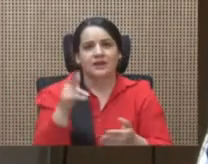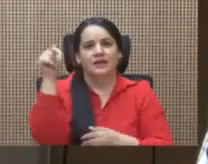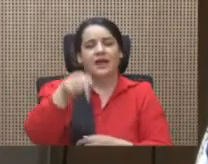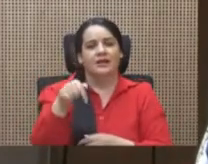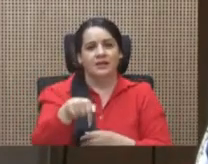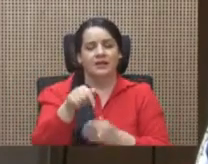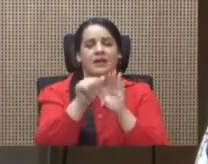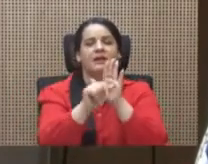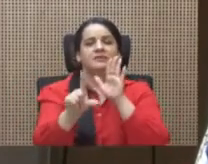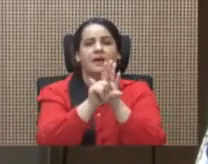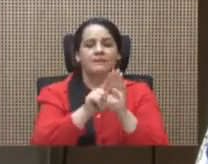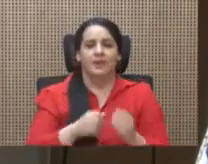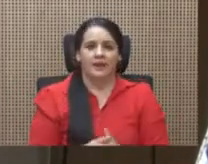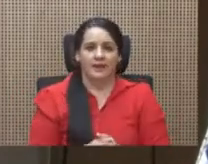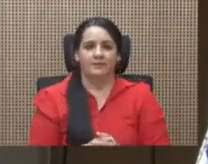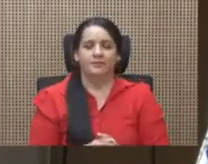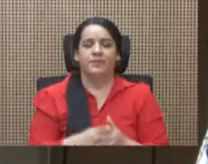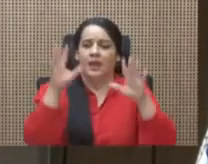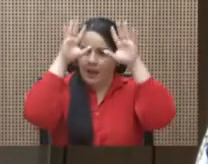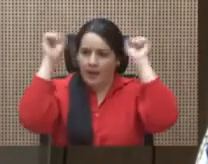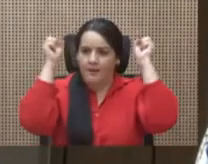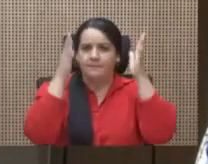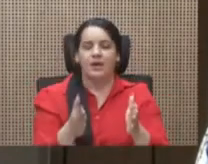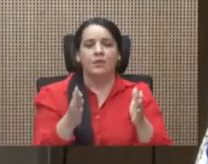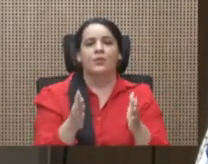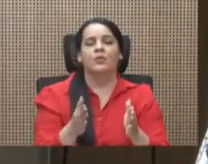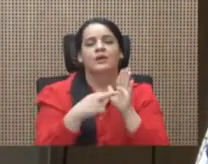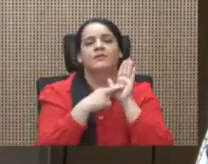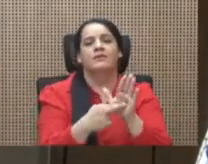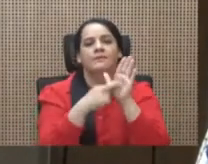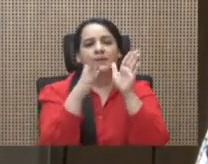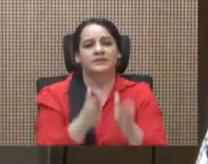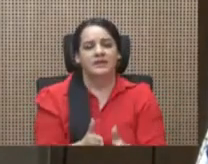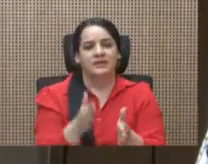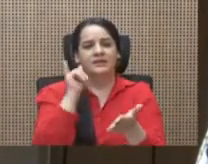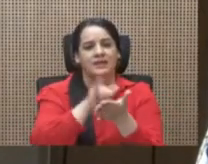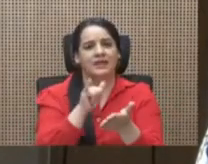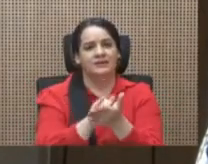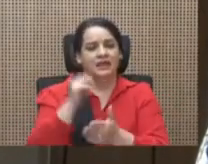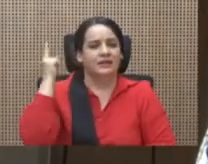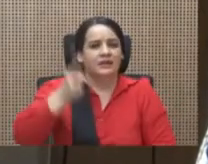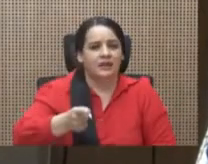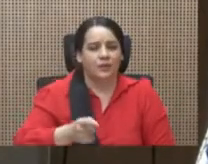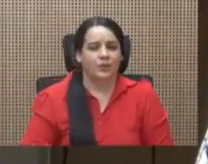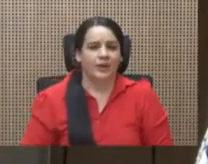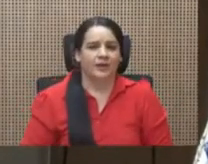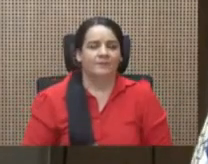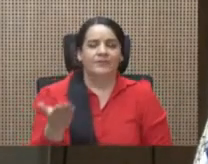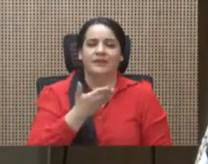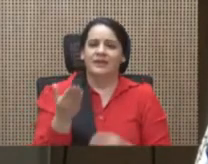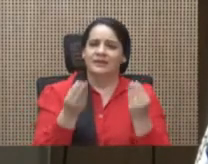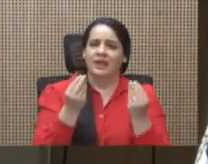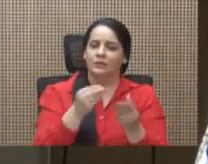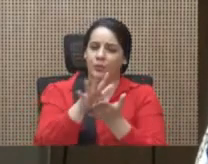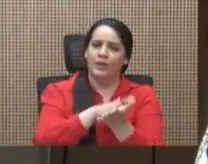esta Asamblea Legislativa al embajador representante de esta dictadura que tanto daño